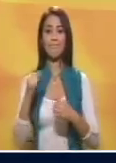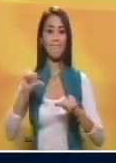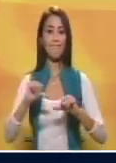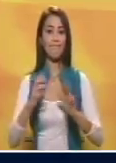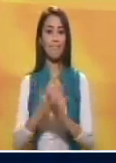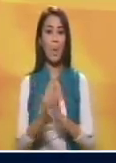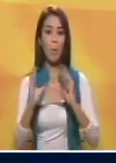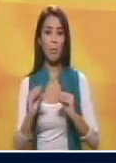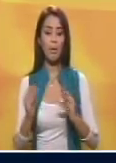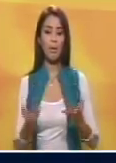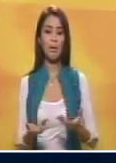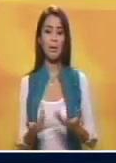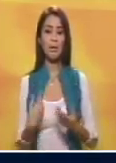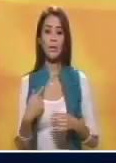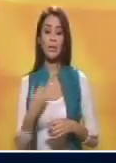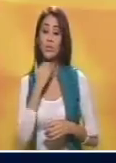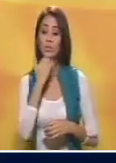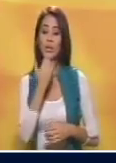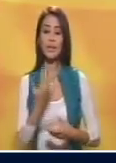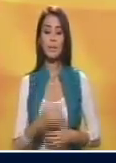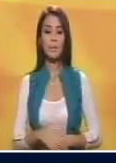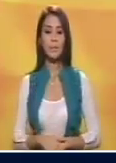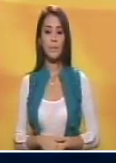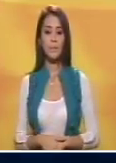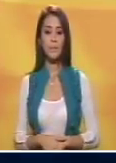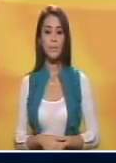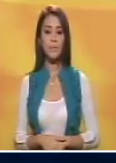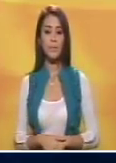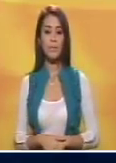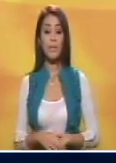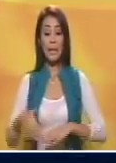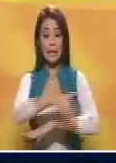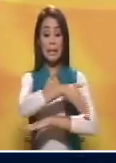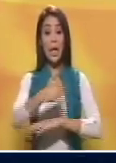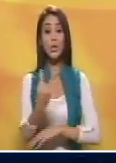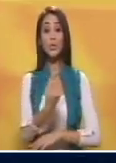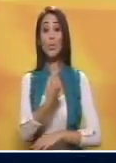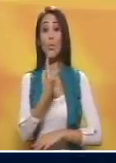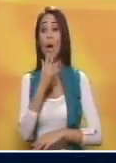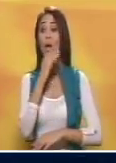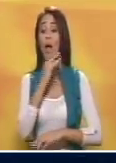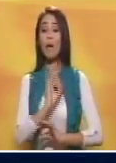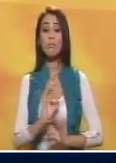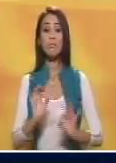porque cada ventilador salen casi 3 millones de euros. Las calles están solas, no hay... O sea, vengo